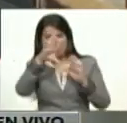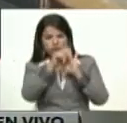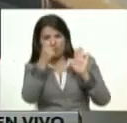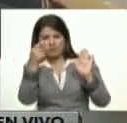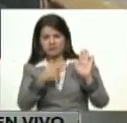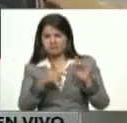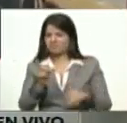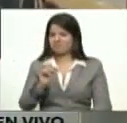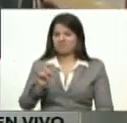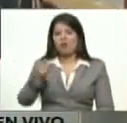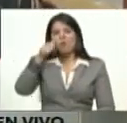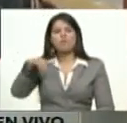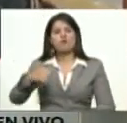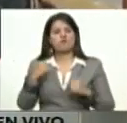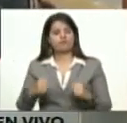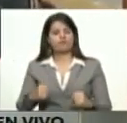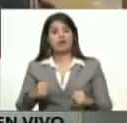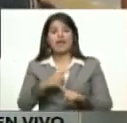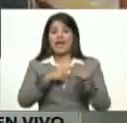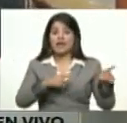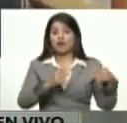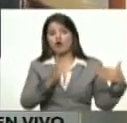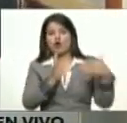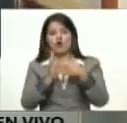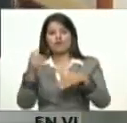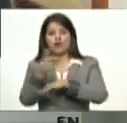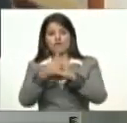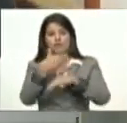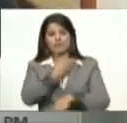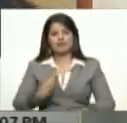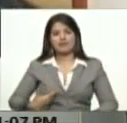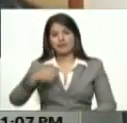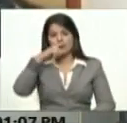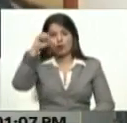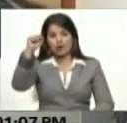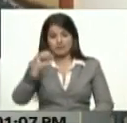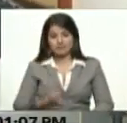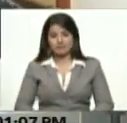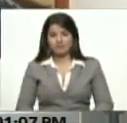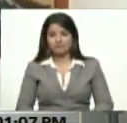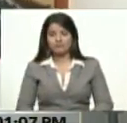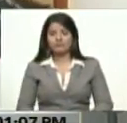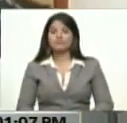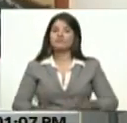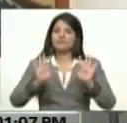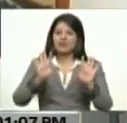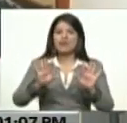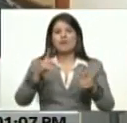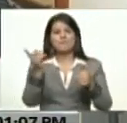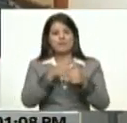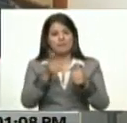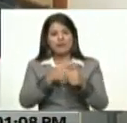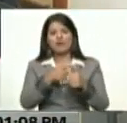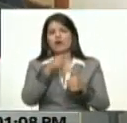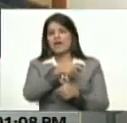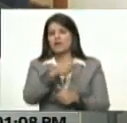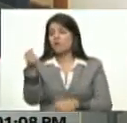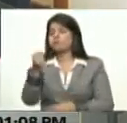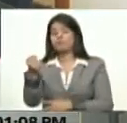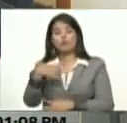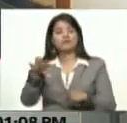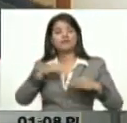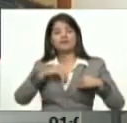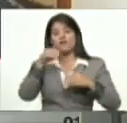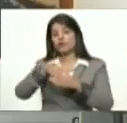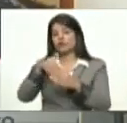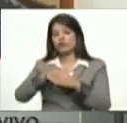durante estos 3 años, ha arremetido contra el gobierno del presidente Nicolás Maduro. Por un lado, el desconocimiento de resultados electorales,